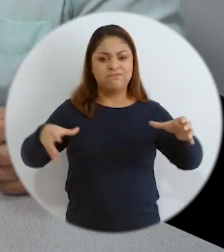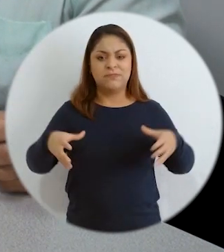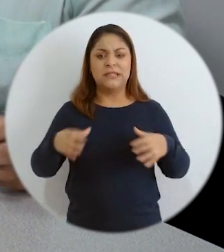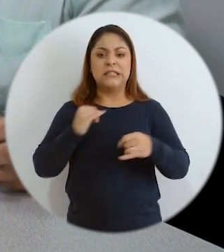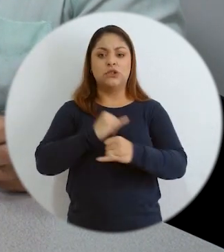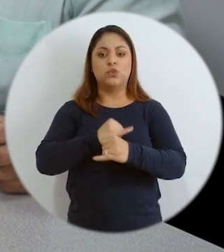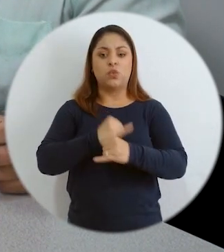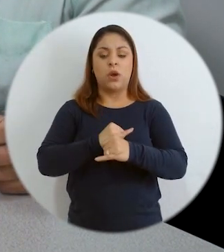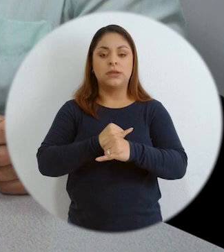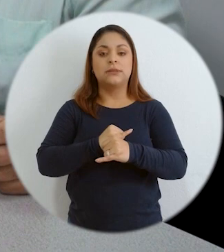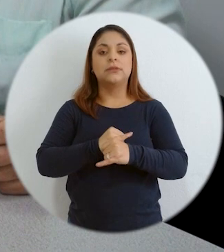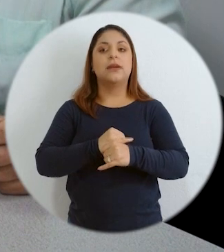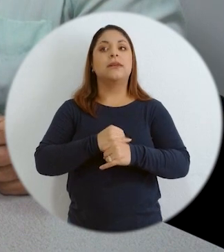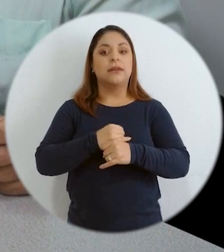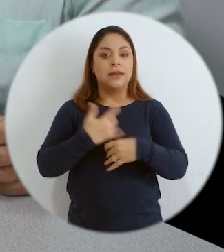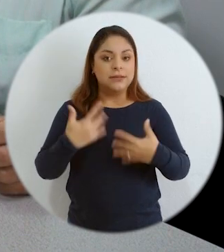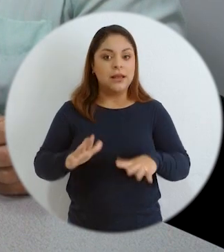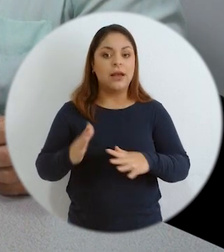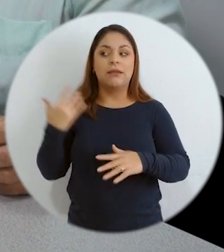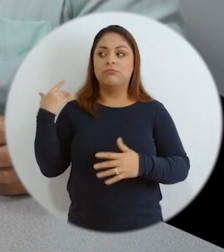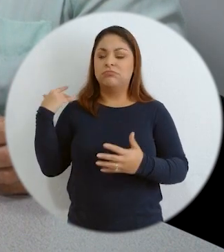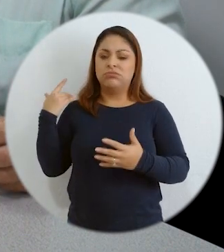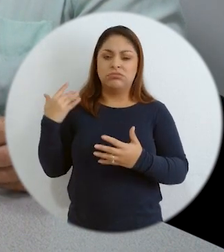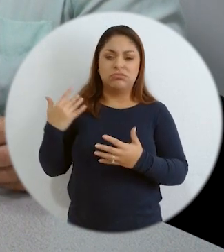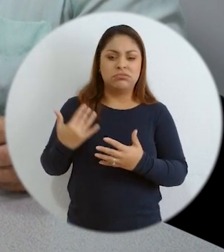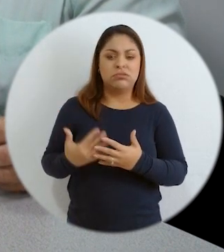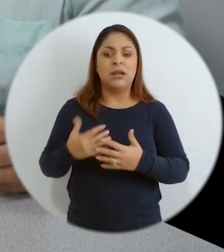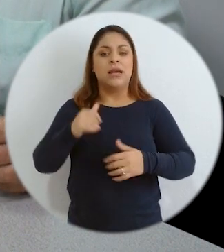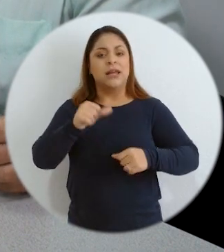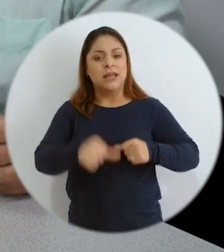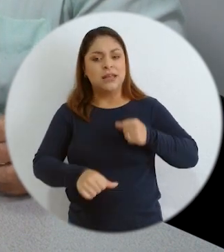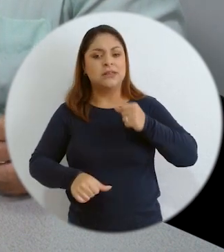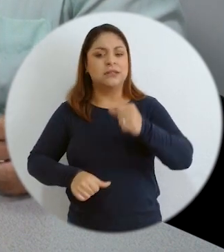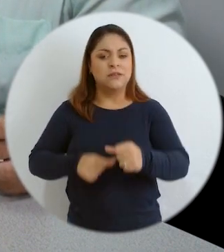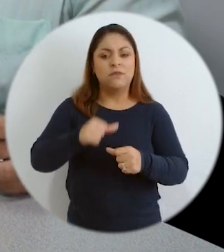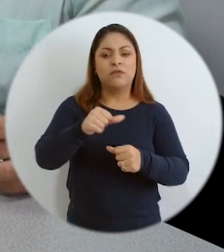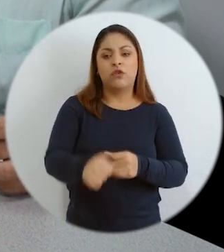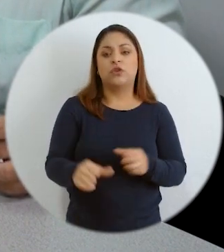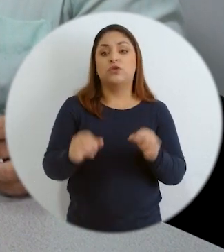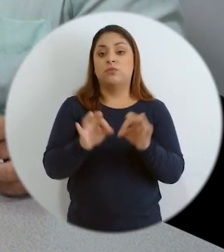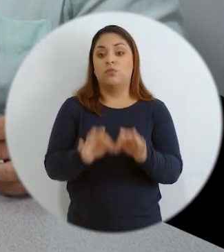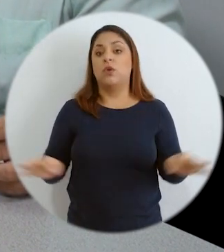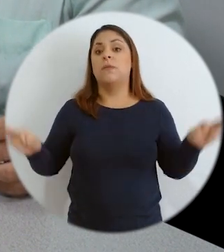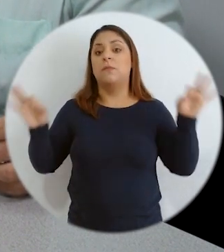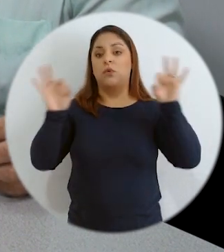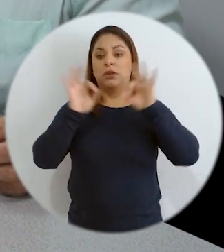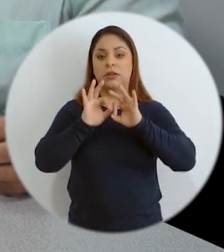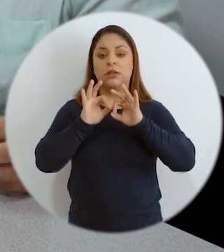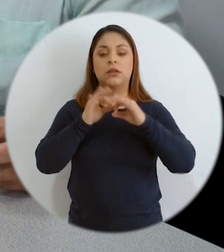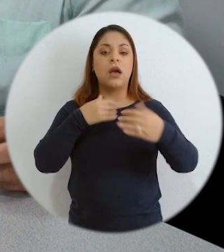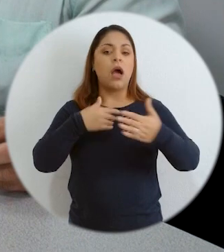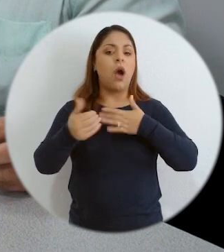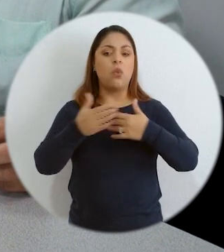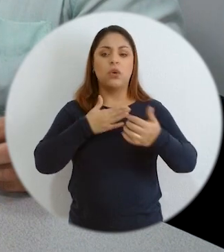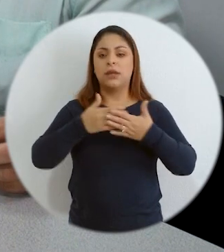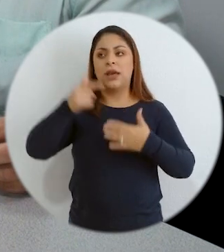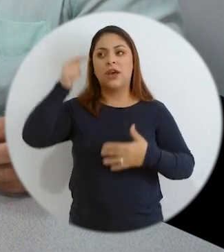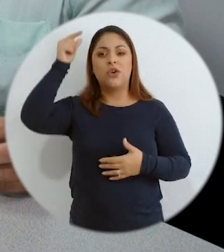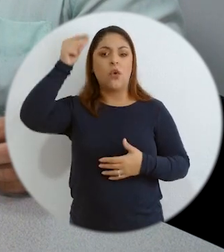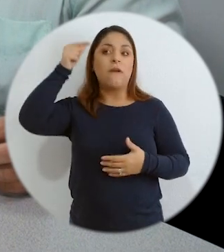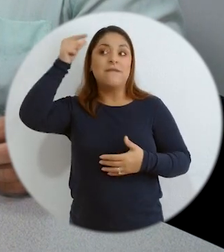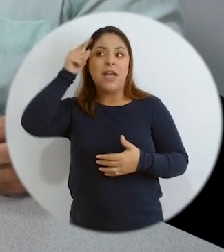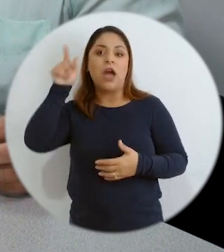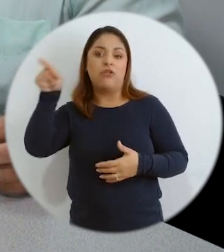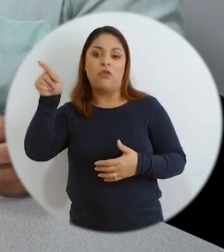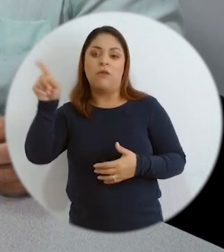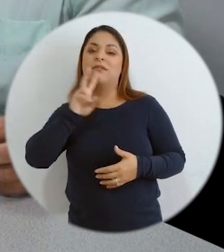muchas instituciones y sectores que han venido haciendo, digamos, un esfuerzo importante, yo diría, pese a